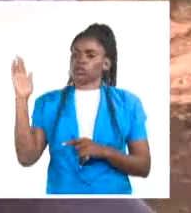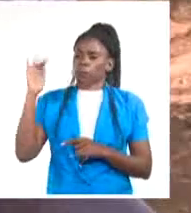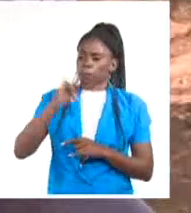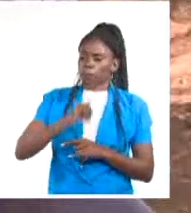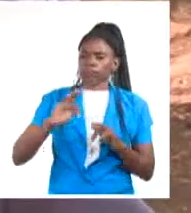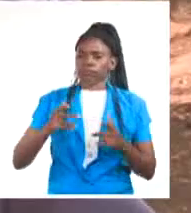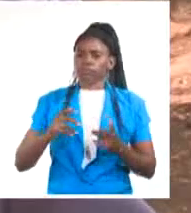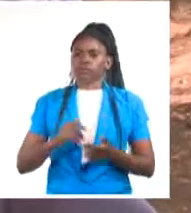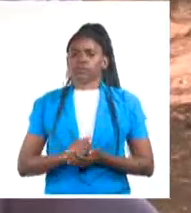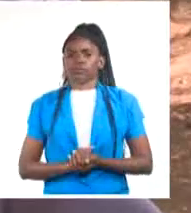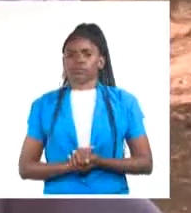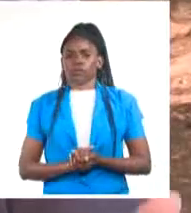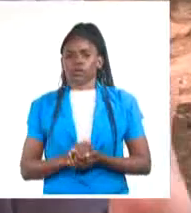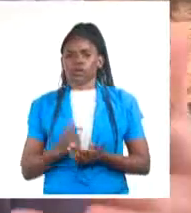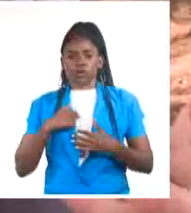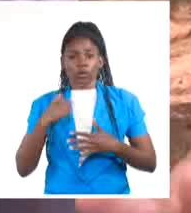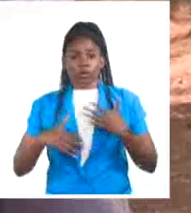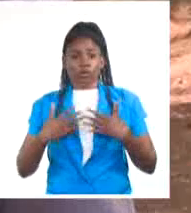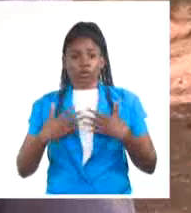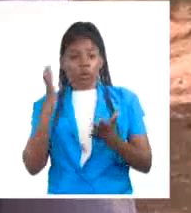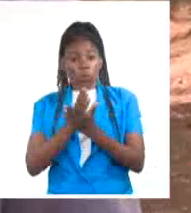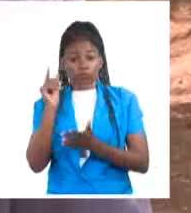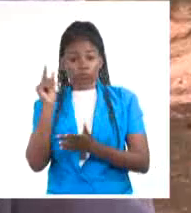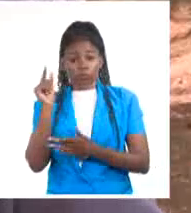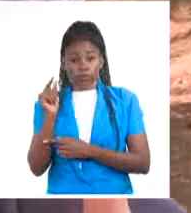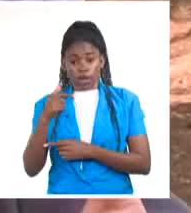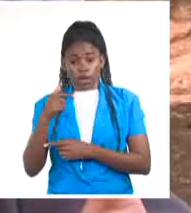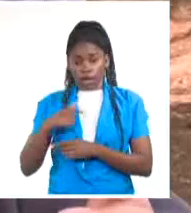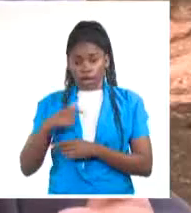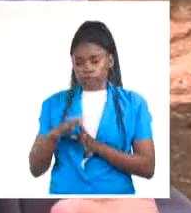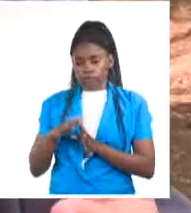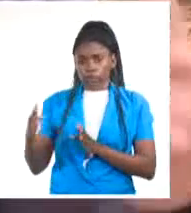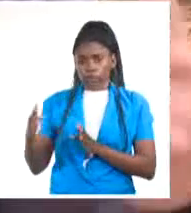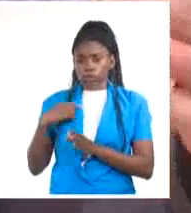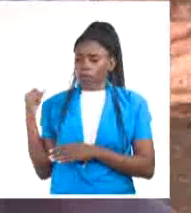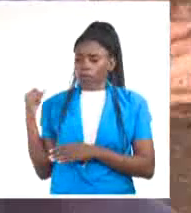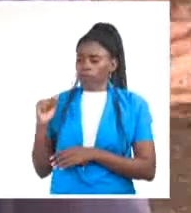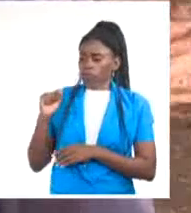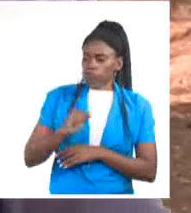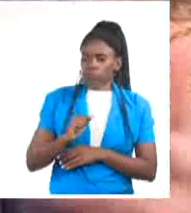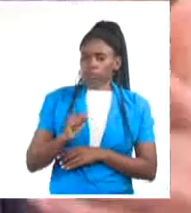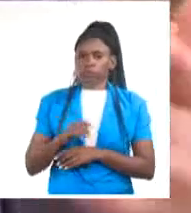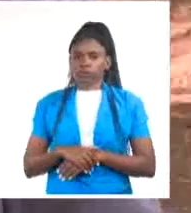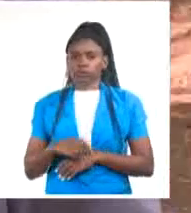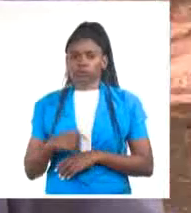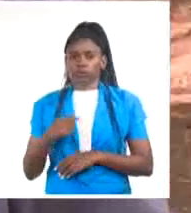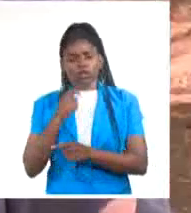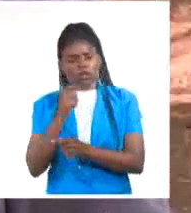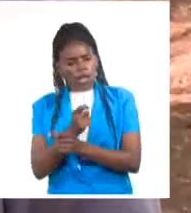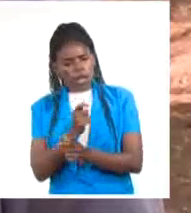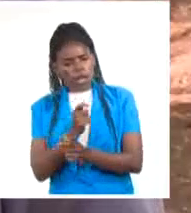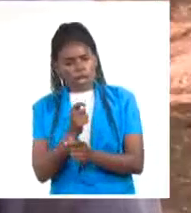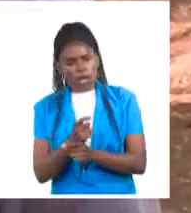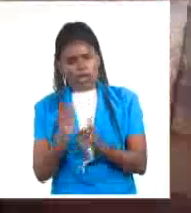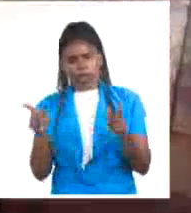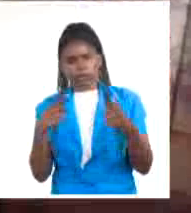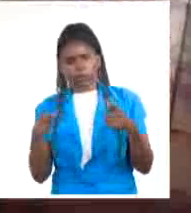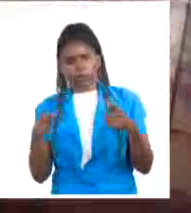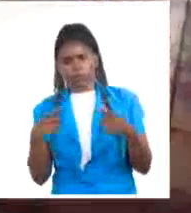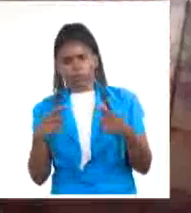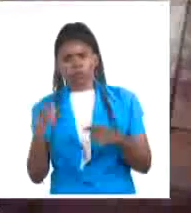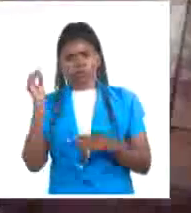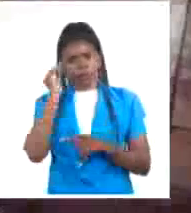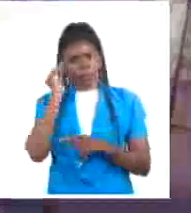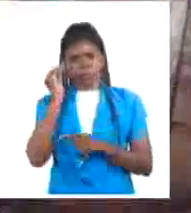con uno de mis alumnos, y es un gran maestrazo, un gran educador, timbero, batalero, de todo,